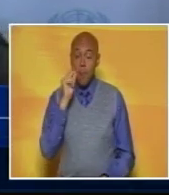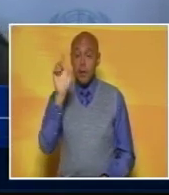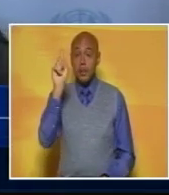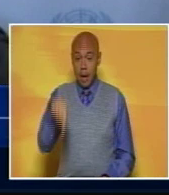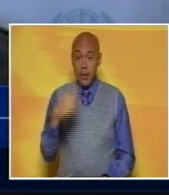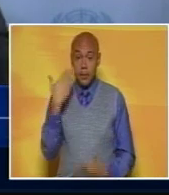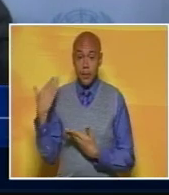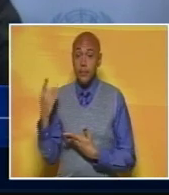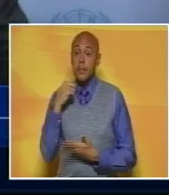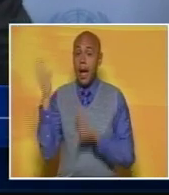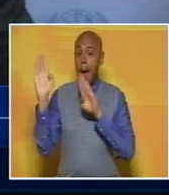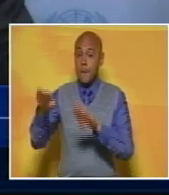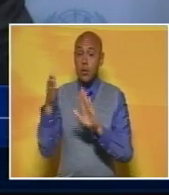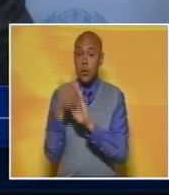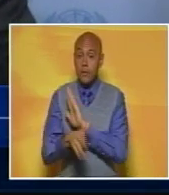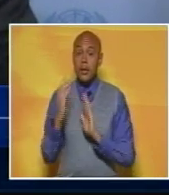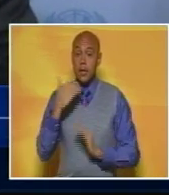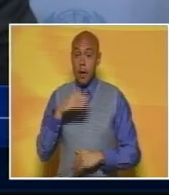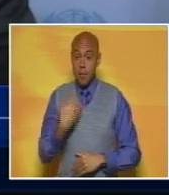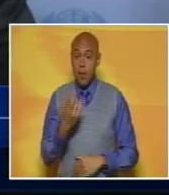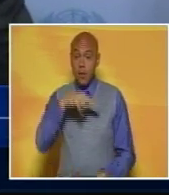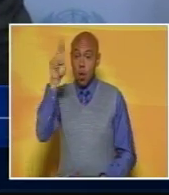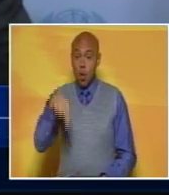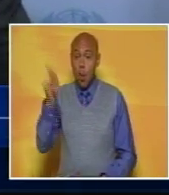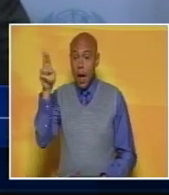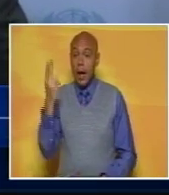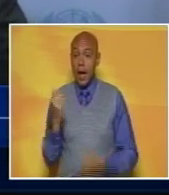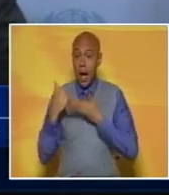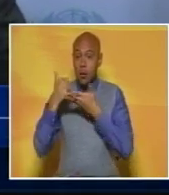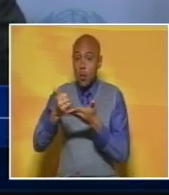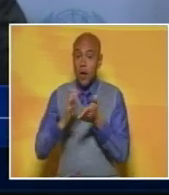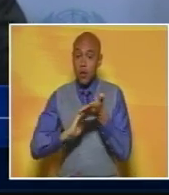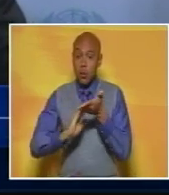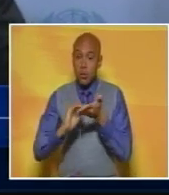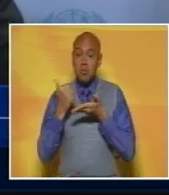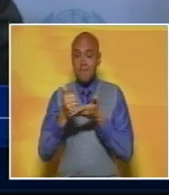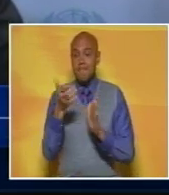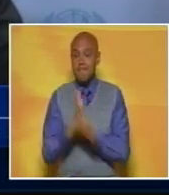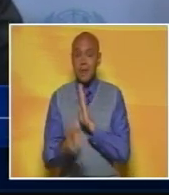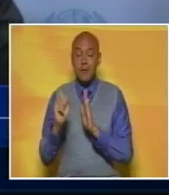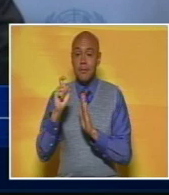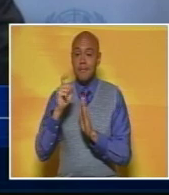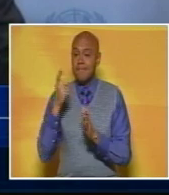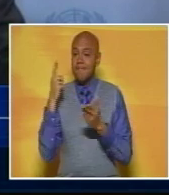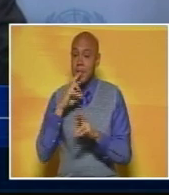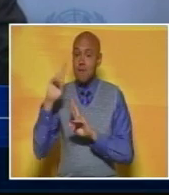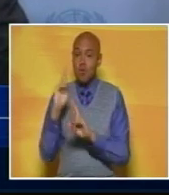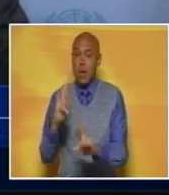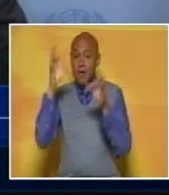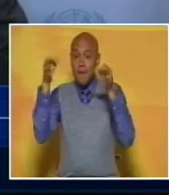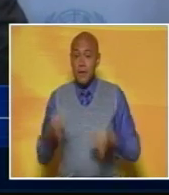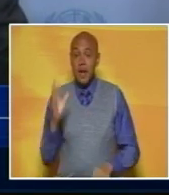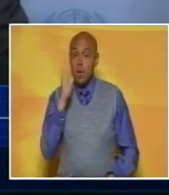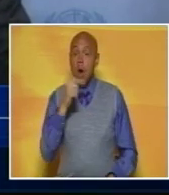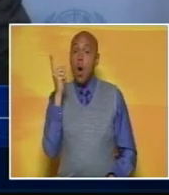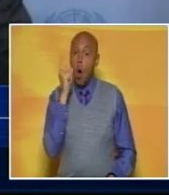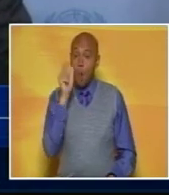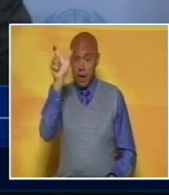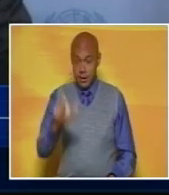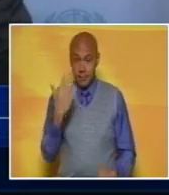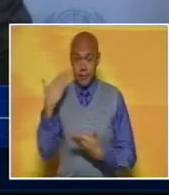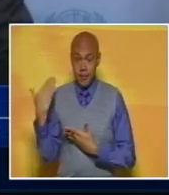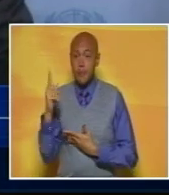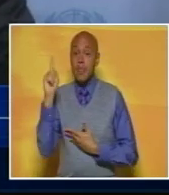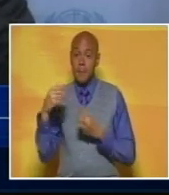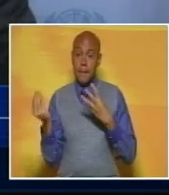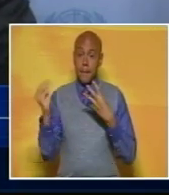Unidas reiteró su apoyo a la mediación en Noruega, aunque considera que este proceso no ha producido resultados hasta ahora. Guterres recalcó